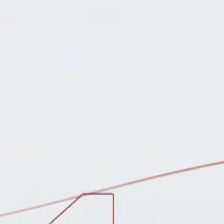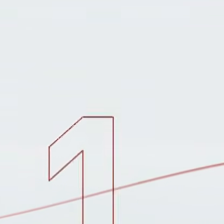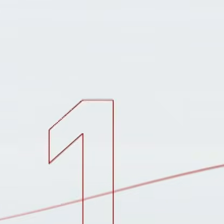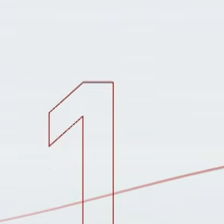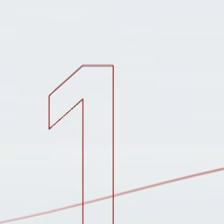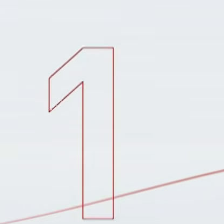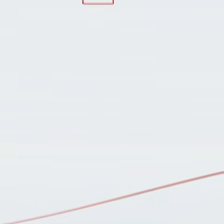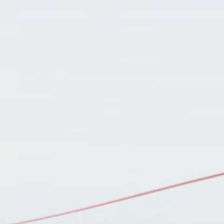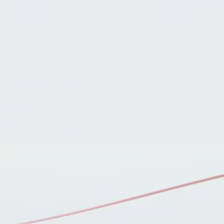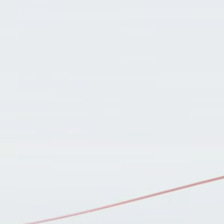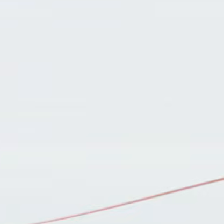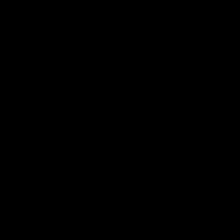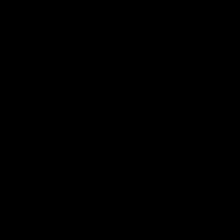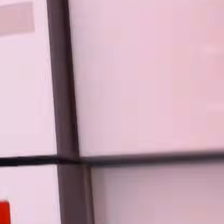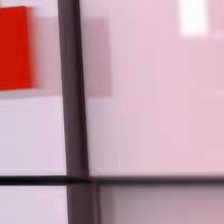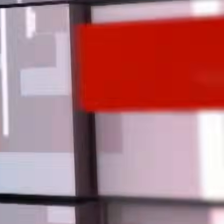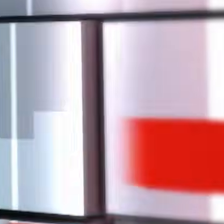leche calcio.